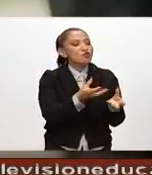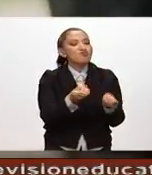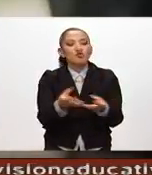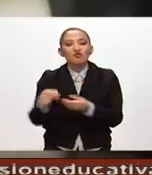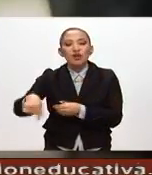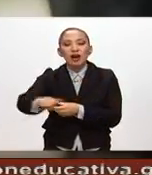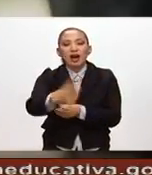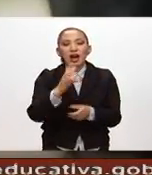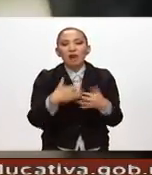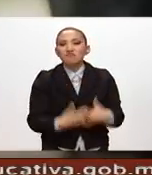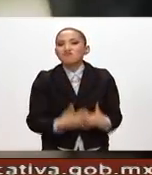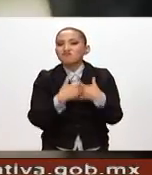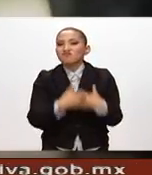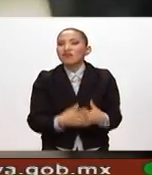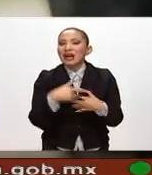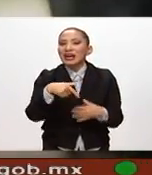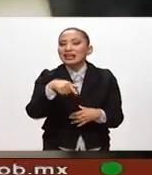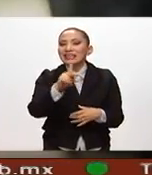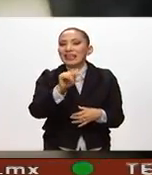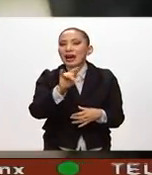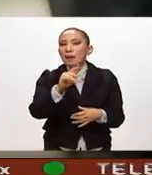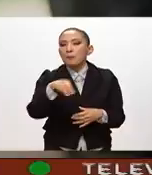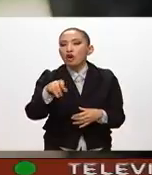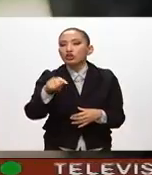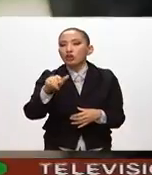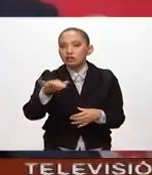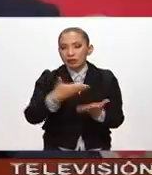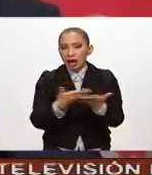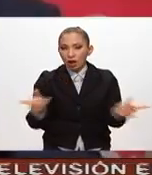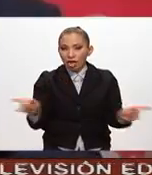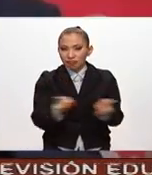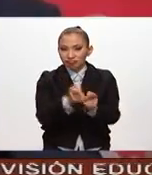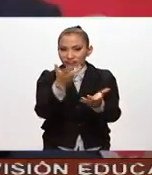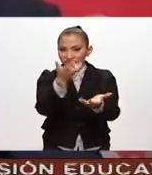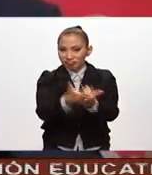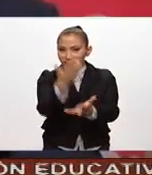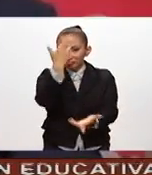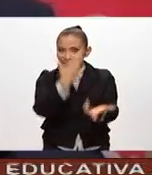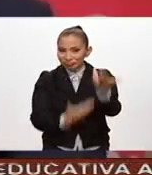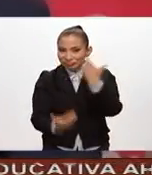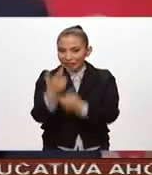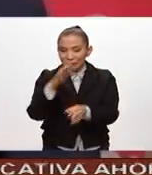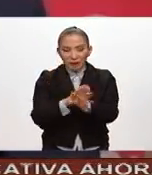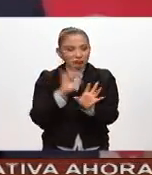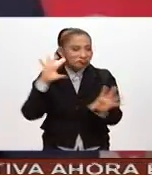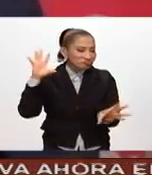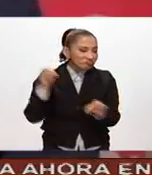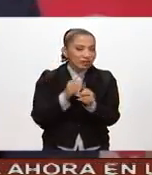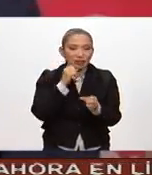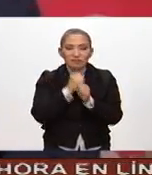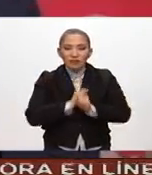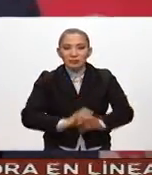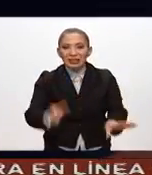la compañía Kia Motors. Vamos a hacer una breve pausa, regresamos con toda la información internacional.